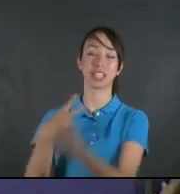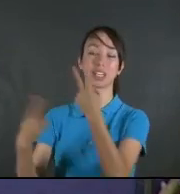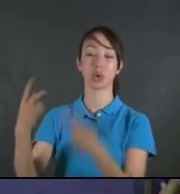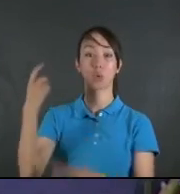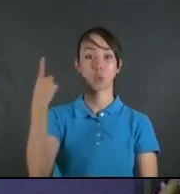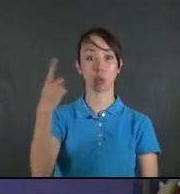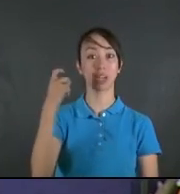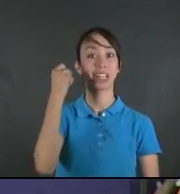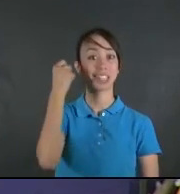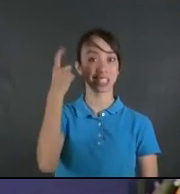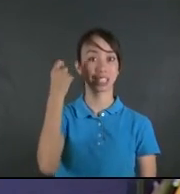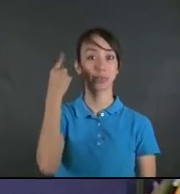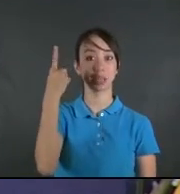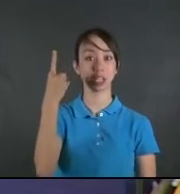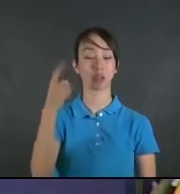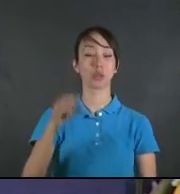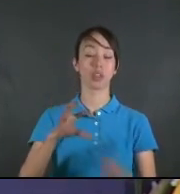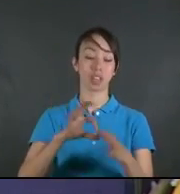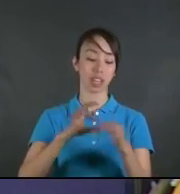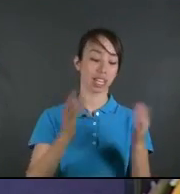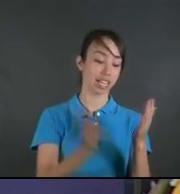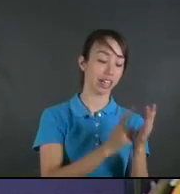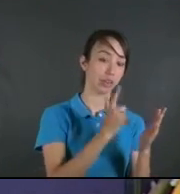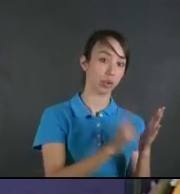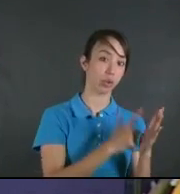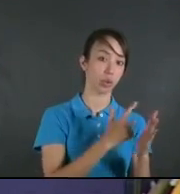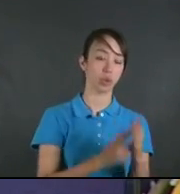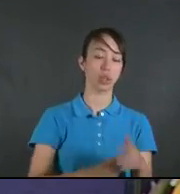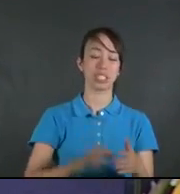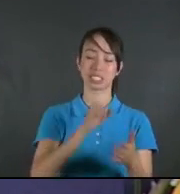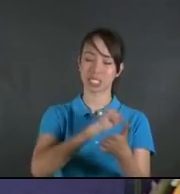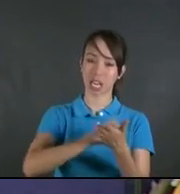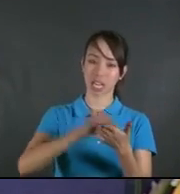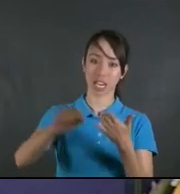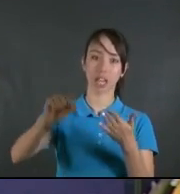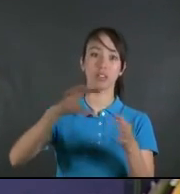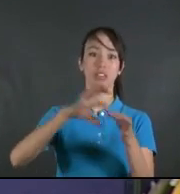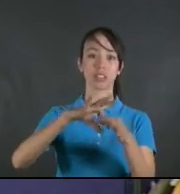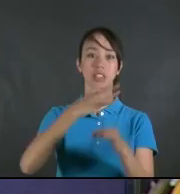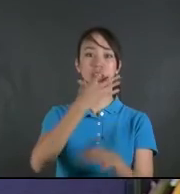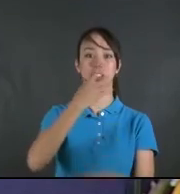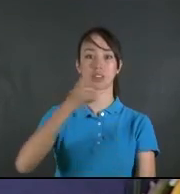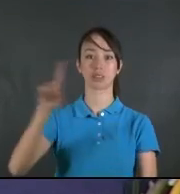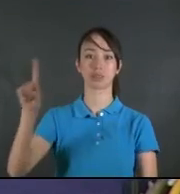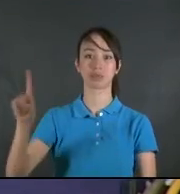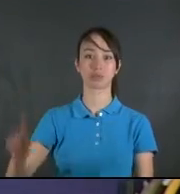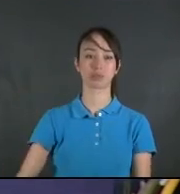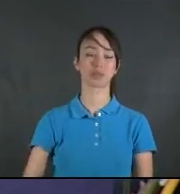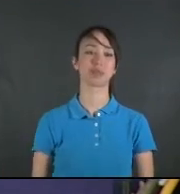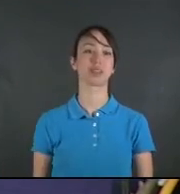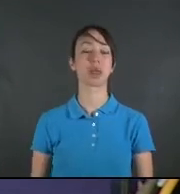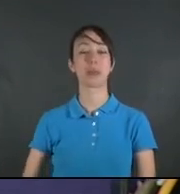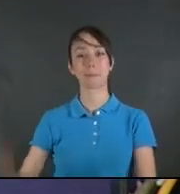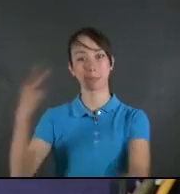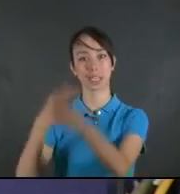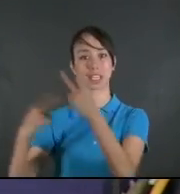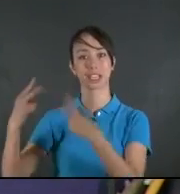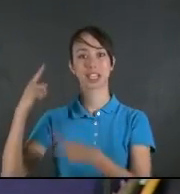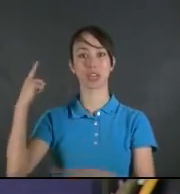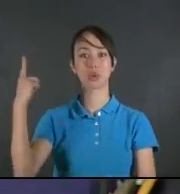entendimiento del libro sagrado de Dios Viene un una